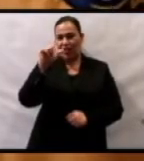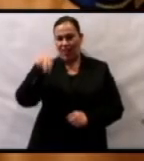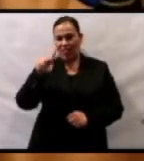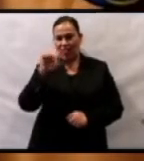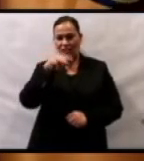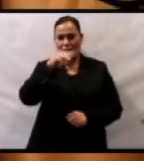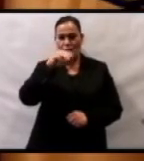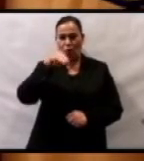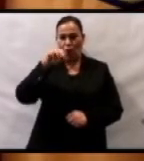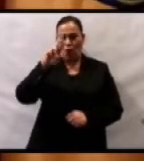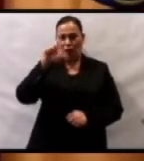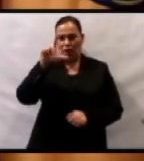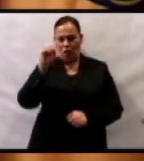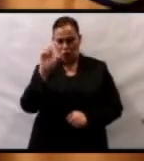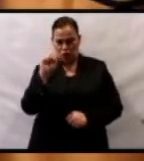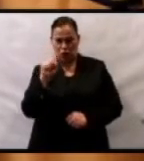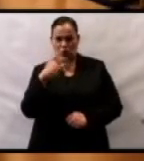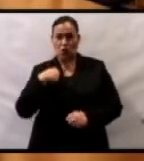uno de los regidores,